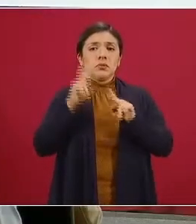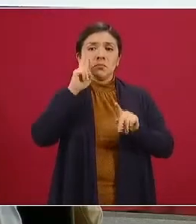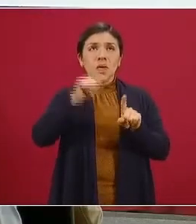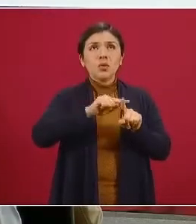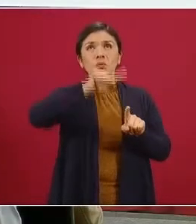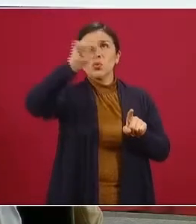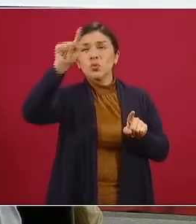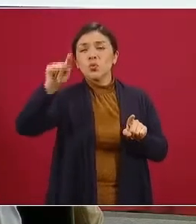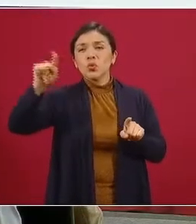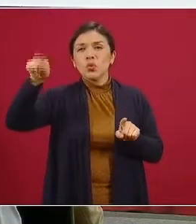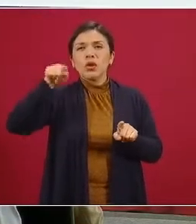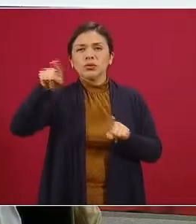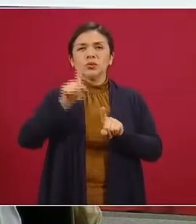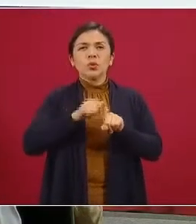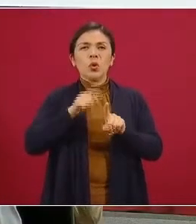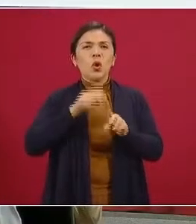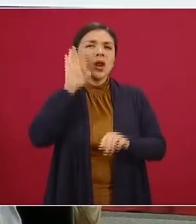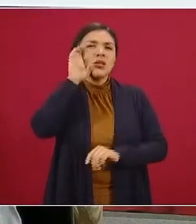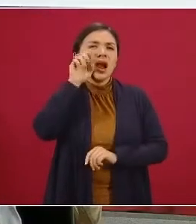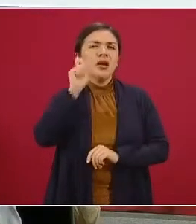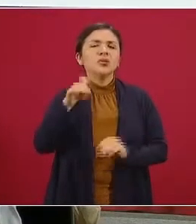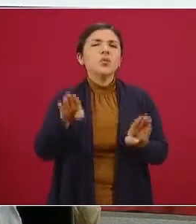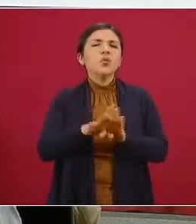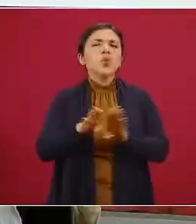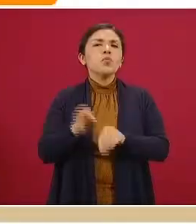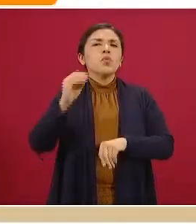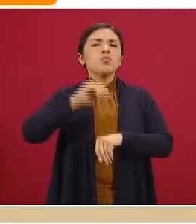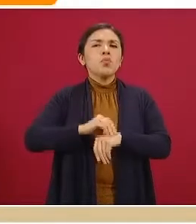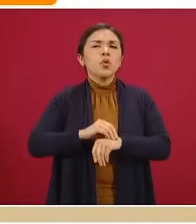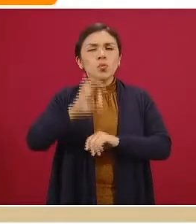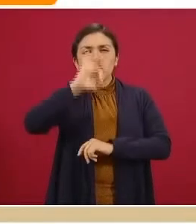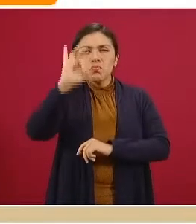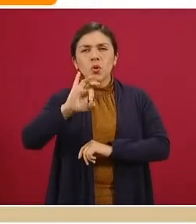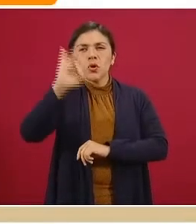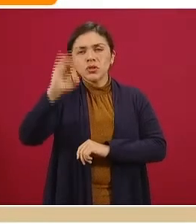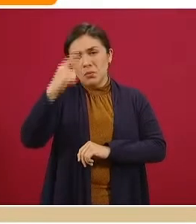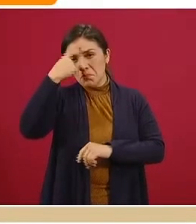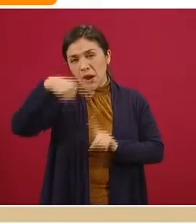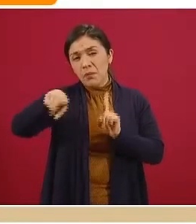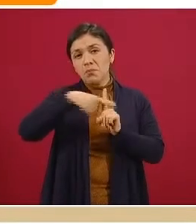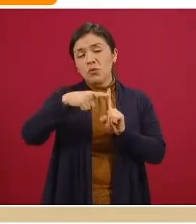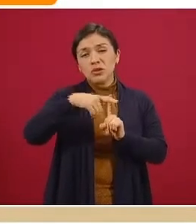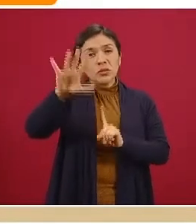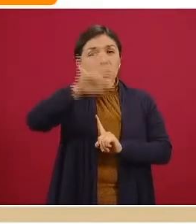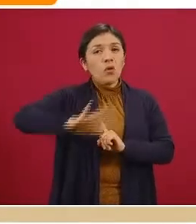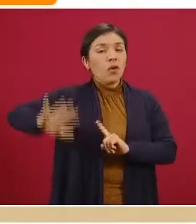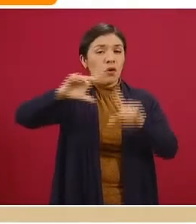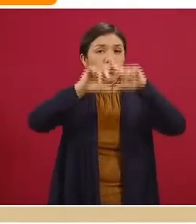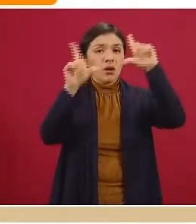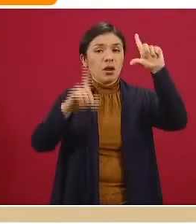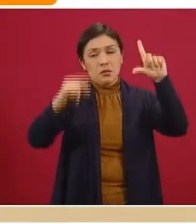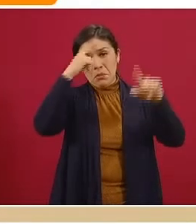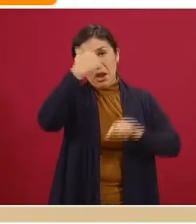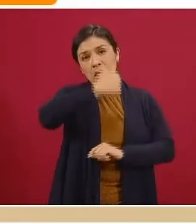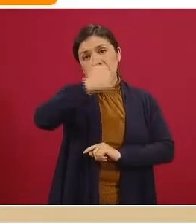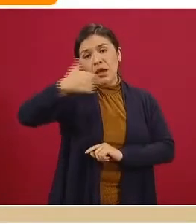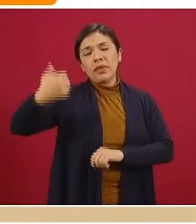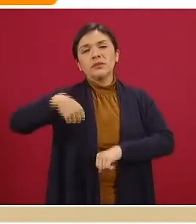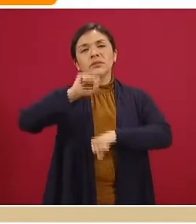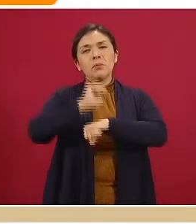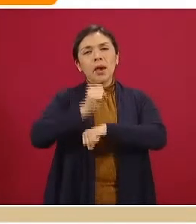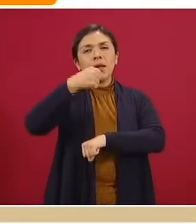curva de color naranja cómo se está comportando el porcentaje de positividad nacional para cada una de las